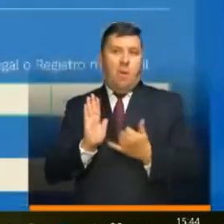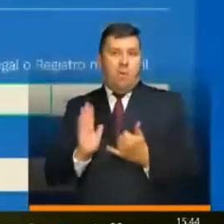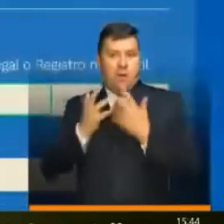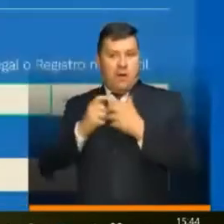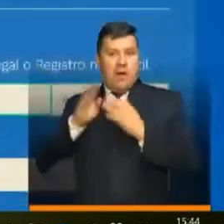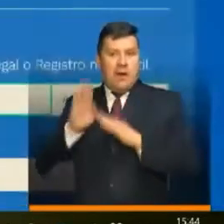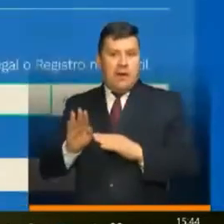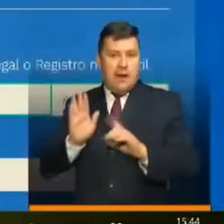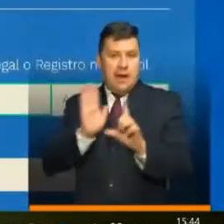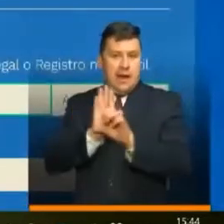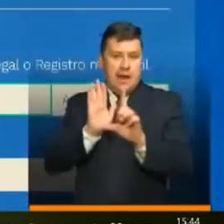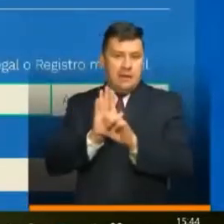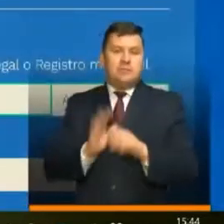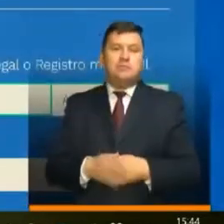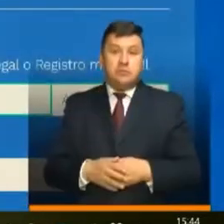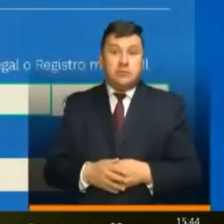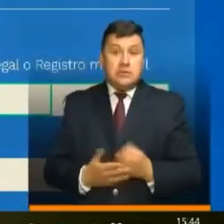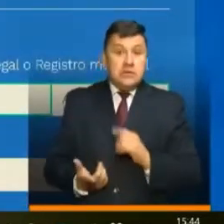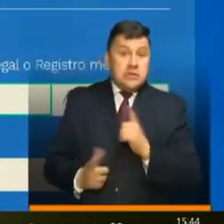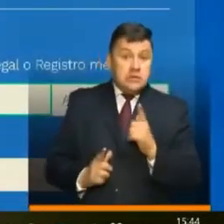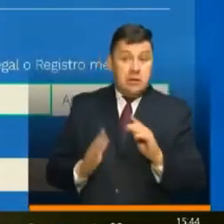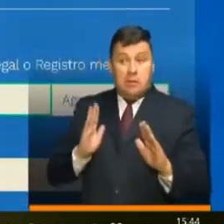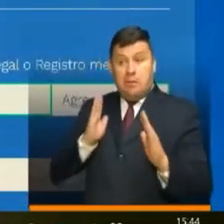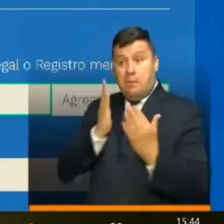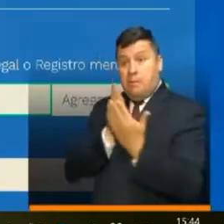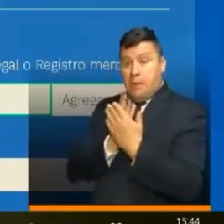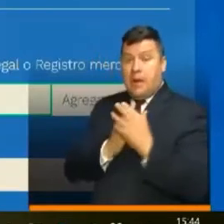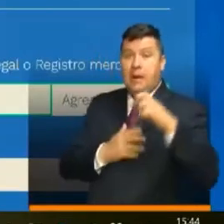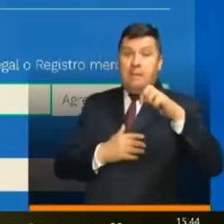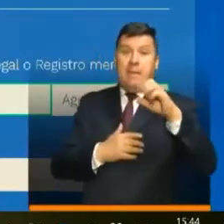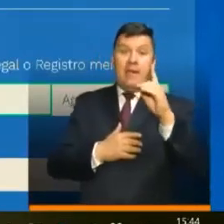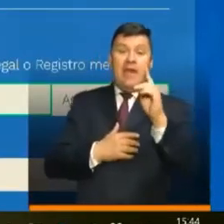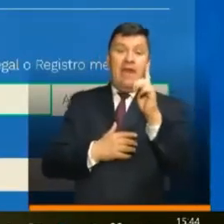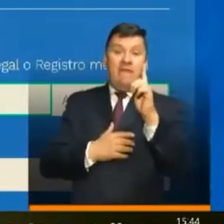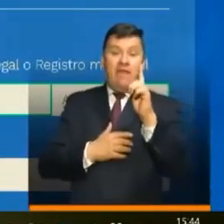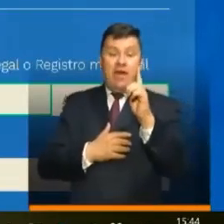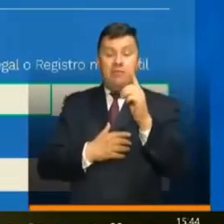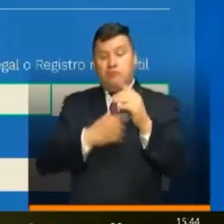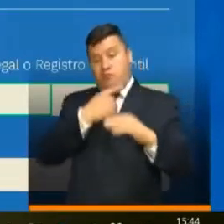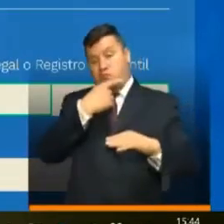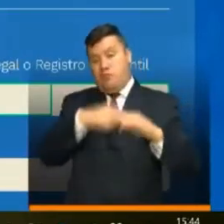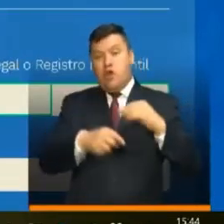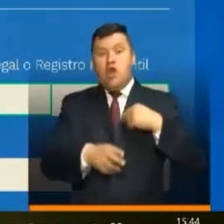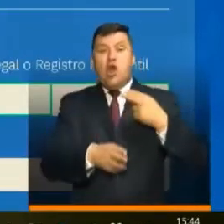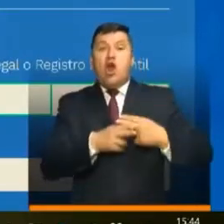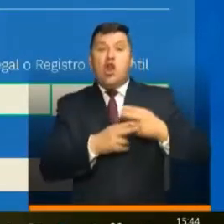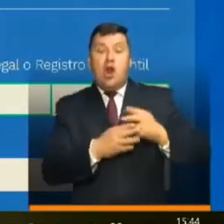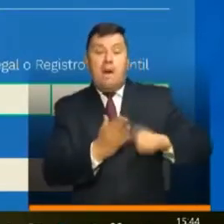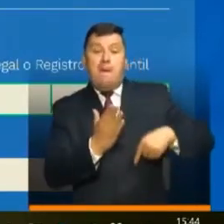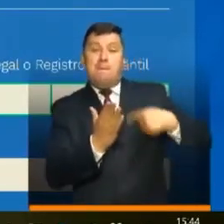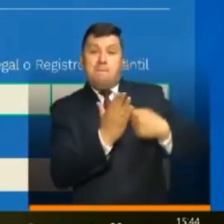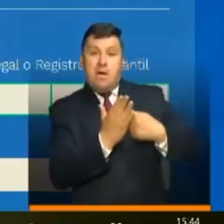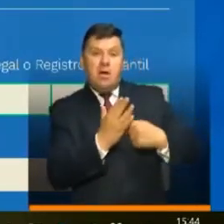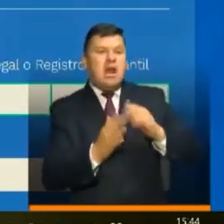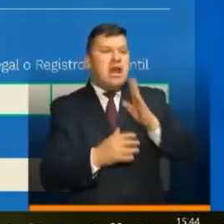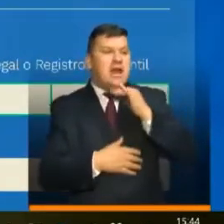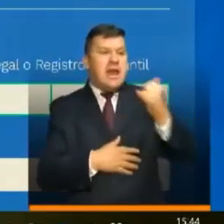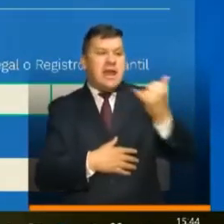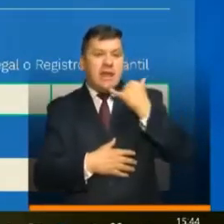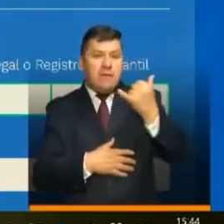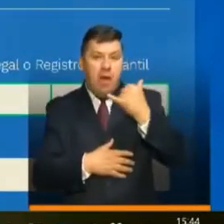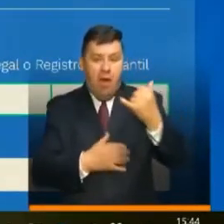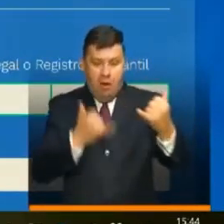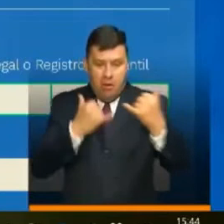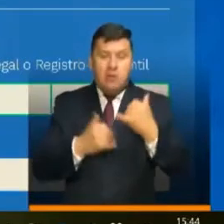representación legal una vez anexado a través de un pdf puede poner el nombre del contacto la persona que va a ser contactada a través de la convocatoria